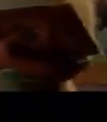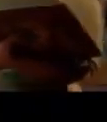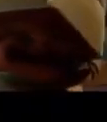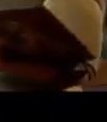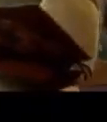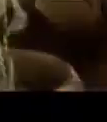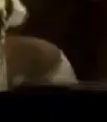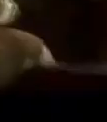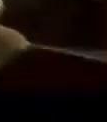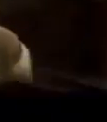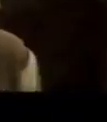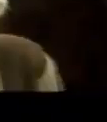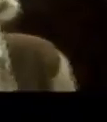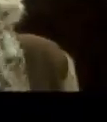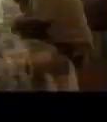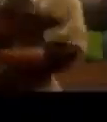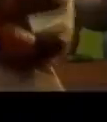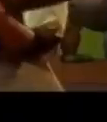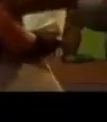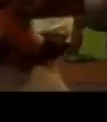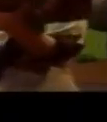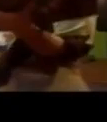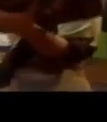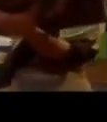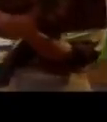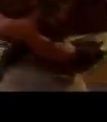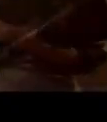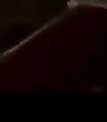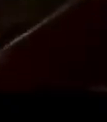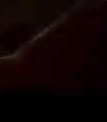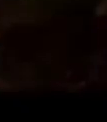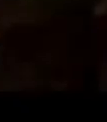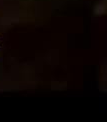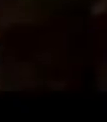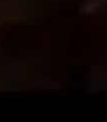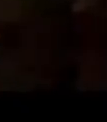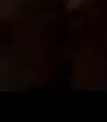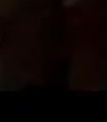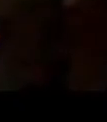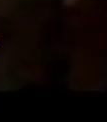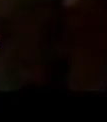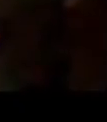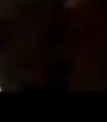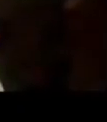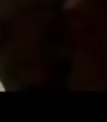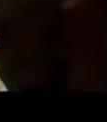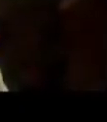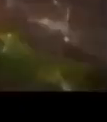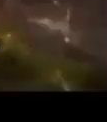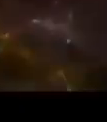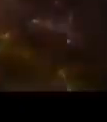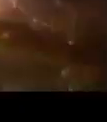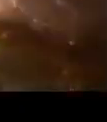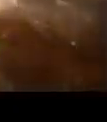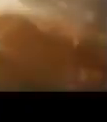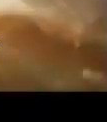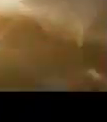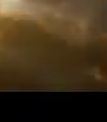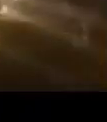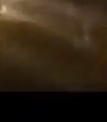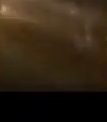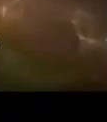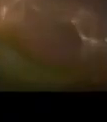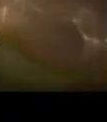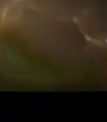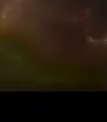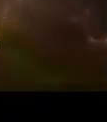¡Ay, feo! Mira a ver esta vez. No lo digas al revés. Construir sueños desde el presente. Vierta. ¿Cuándo seré